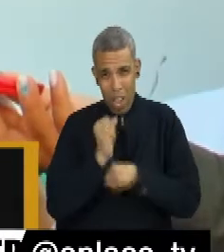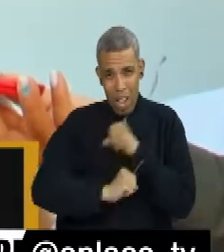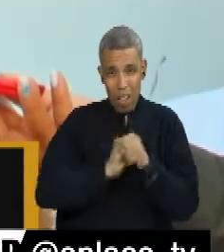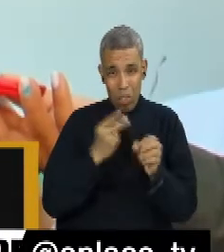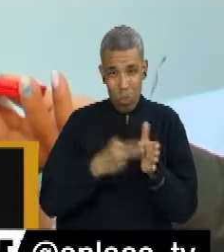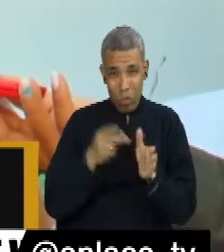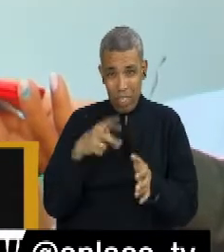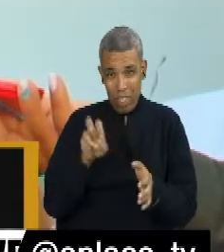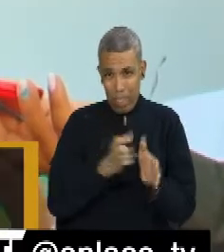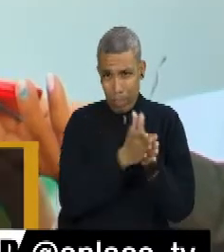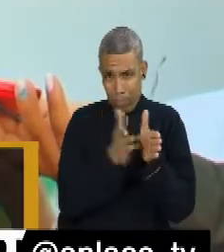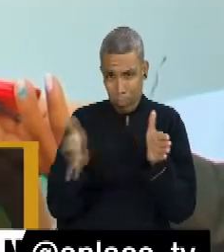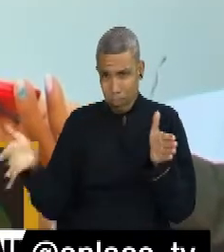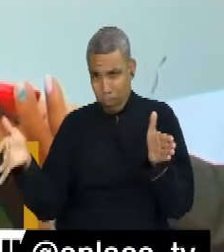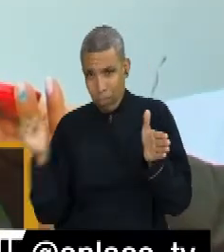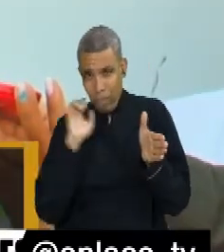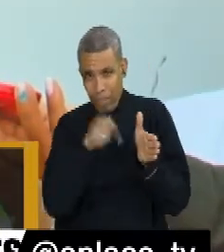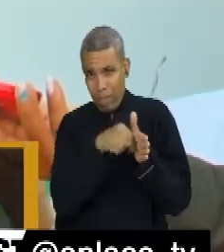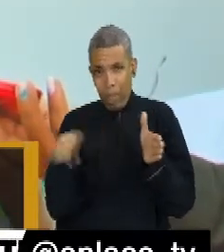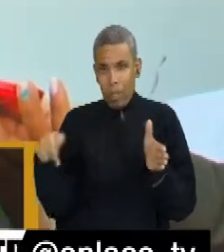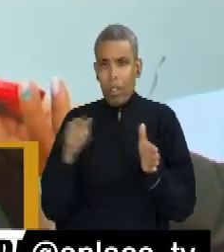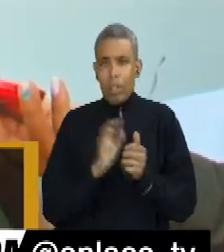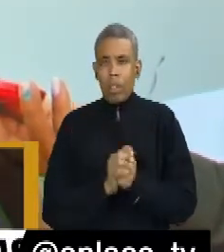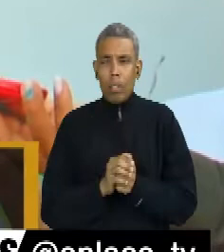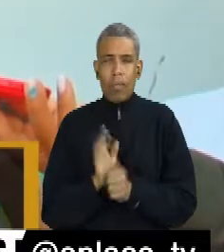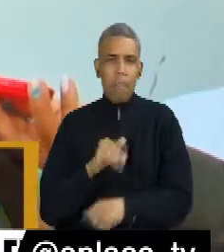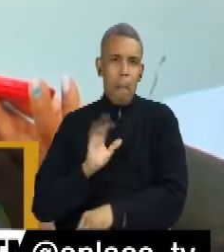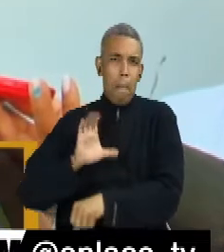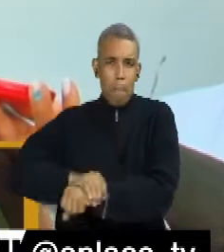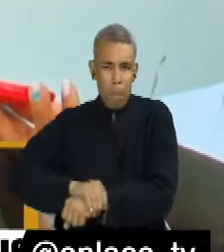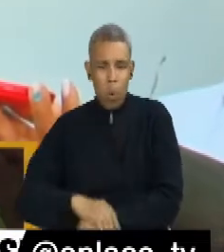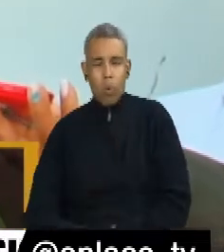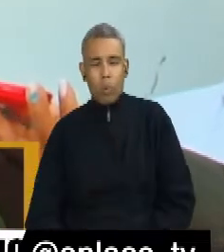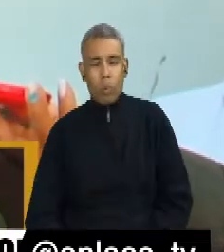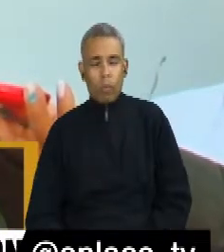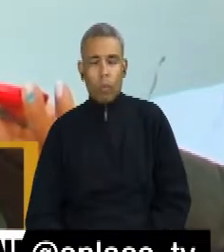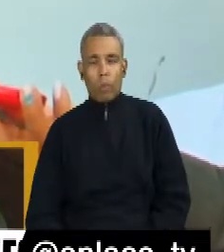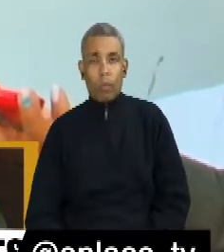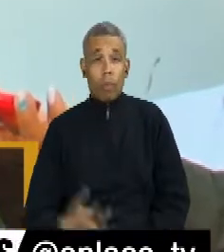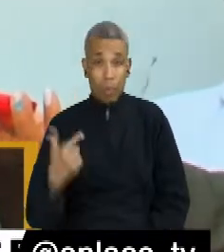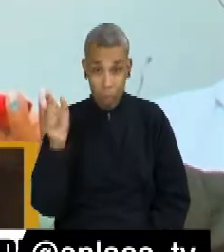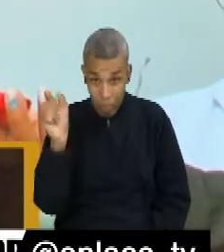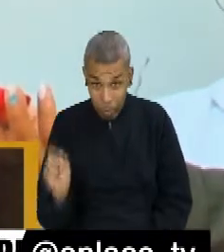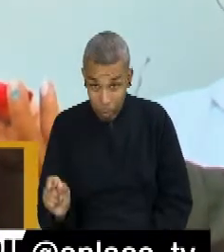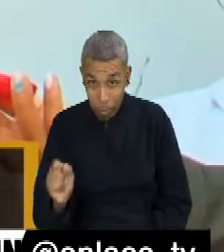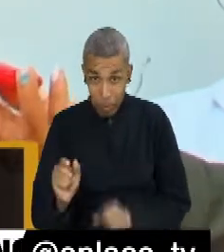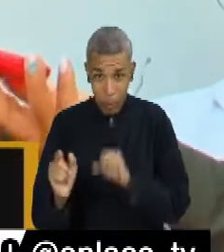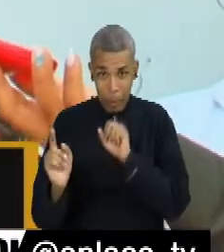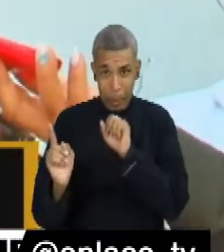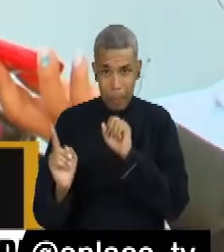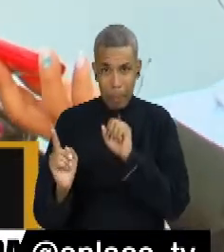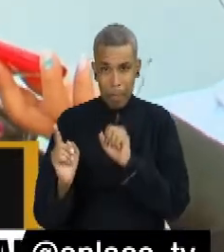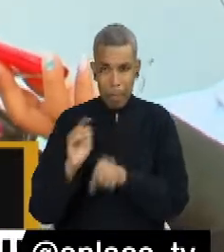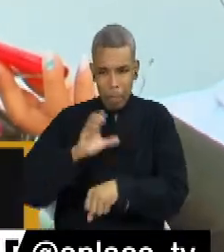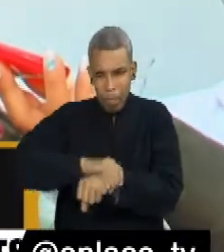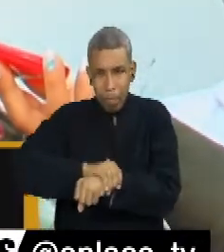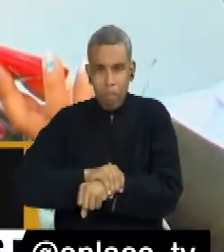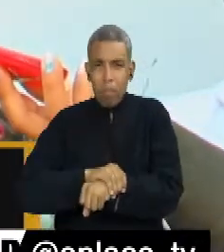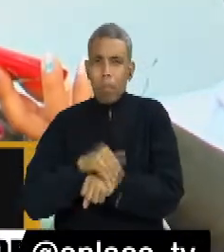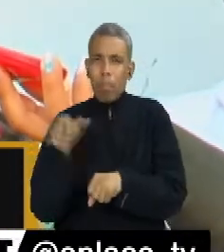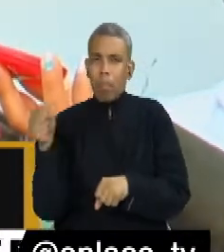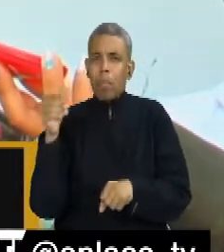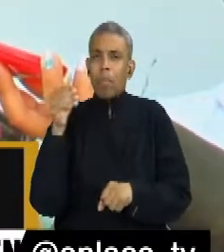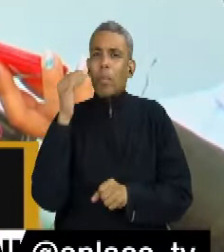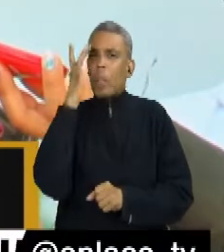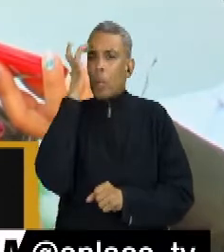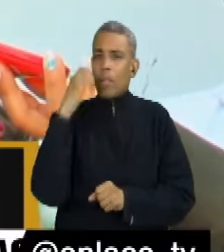Minas de Paraíso se da la captura de un sujeto que momentos antes había pretendido ingresar a una residencia bajo el uso de la fuerza.